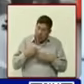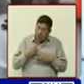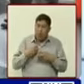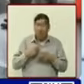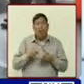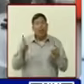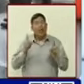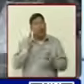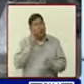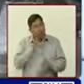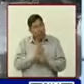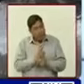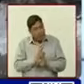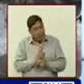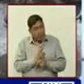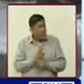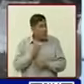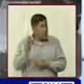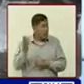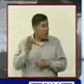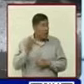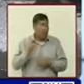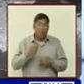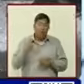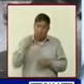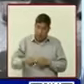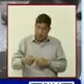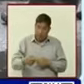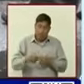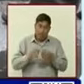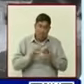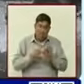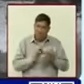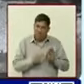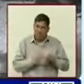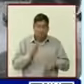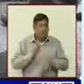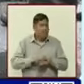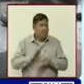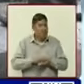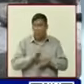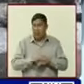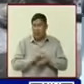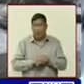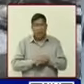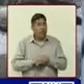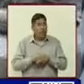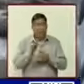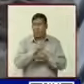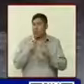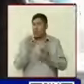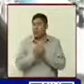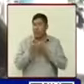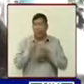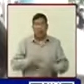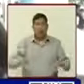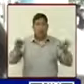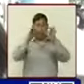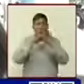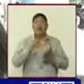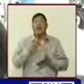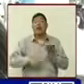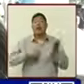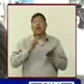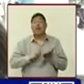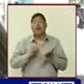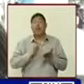pero justamente por eso el invertir en riesgos, en la prevención de riesgos, es un ámbito elemental. ¿Qué hace falta